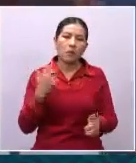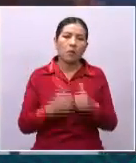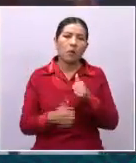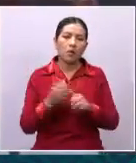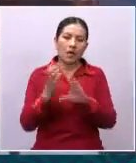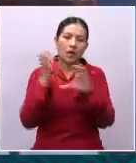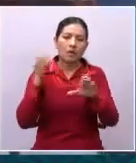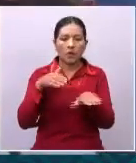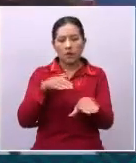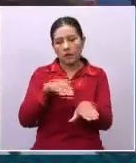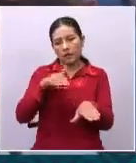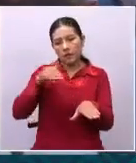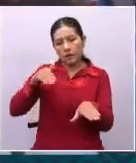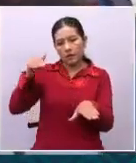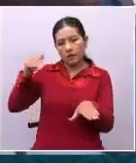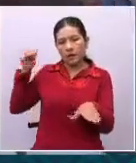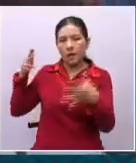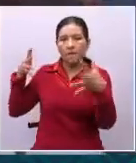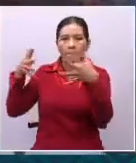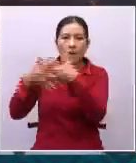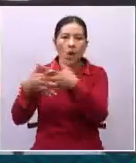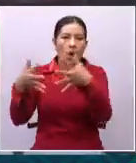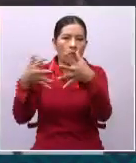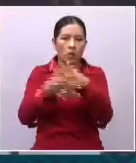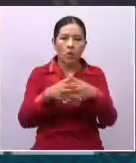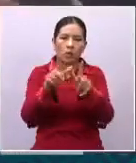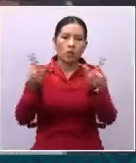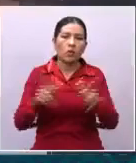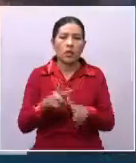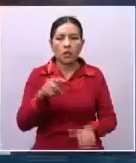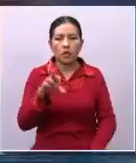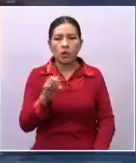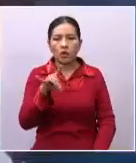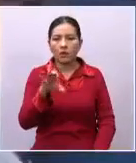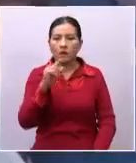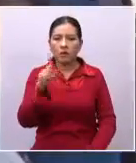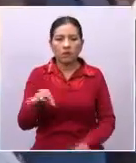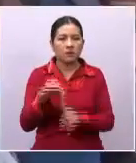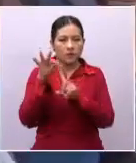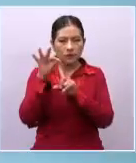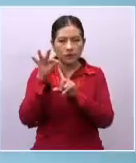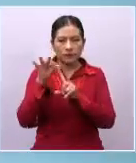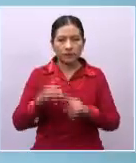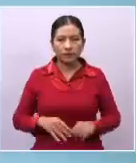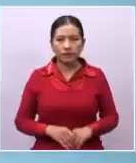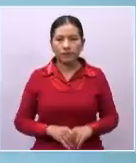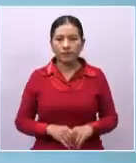los camiones perjudicados por los bloqueos que han habido en la zona del trópico principalmente.